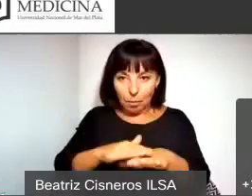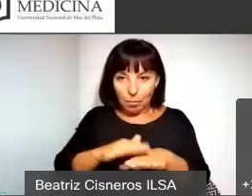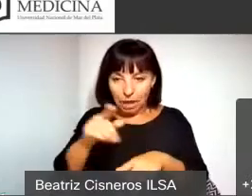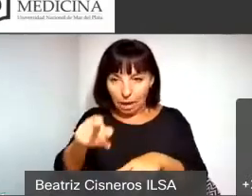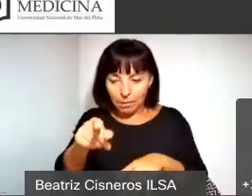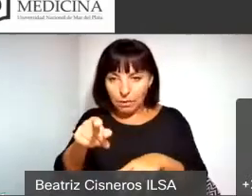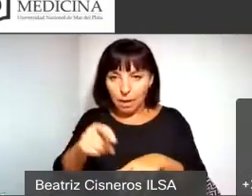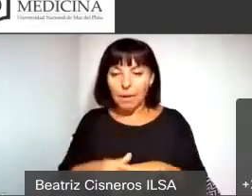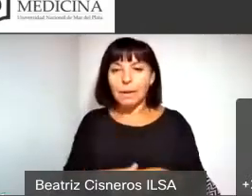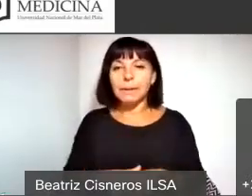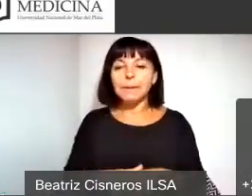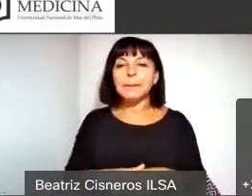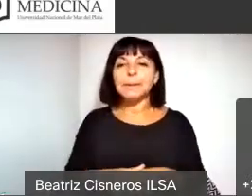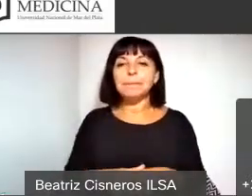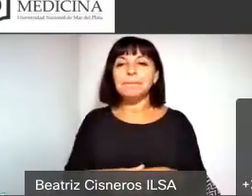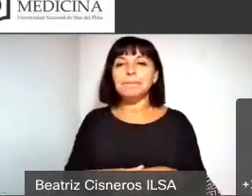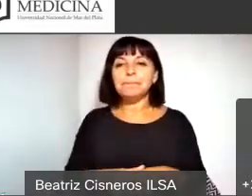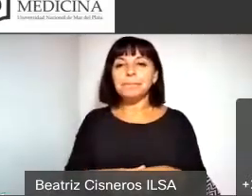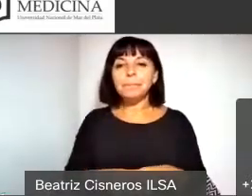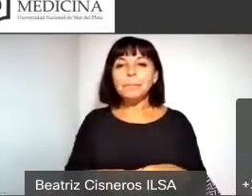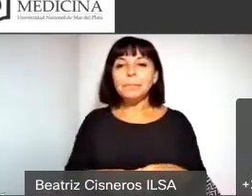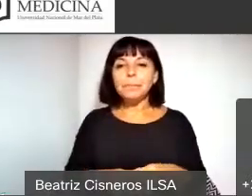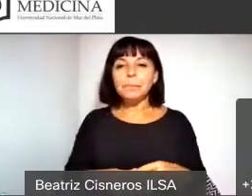Se dice que su disposición es 9+0.